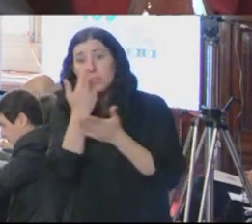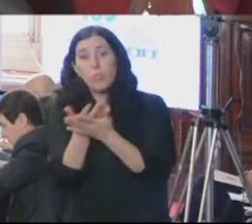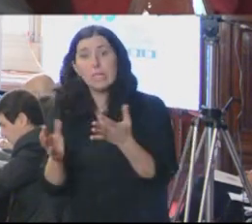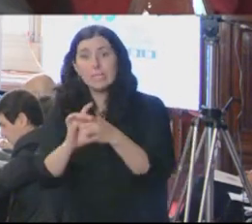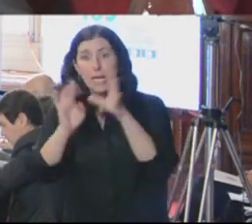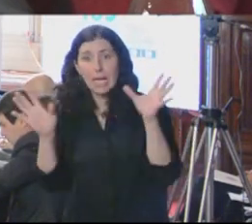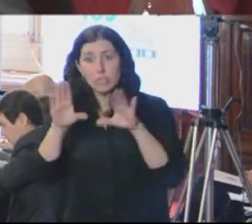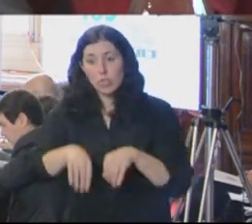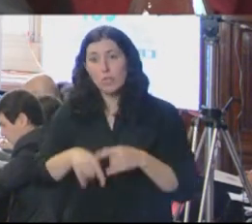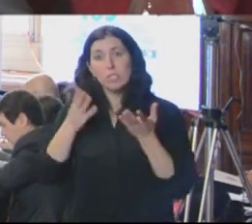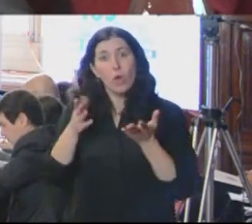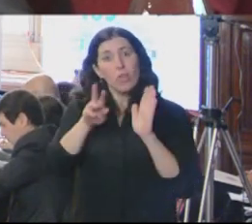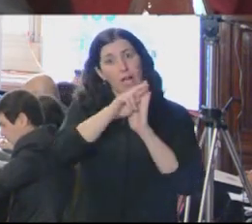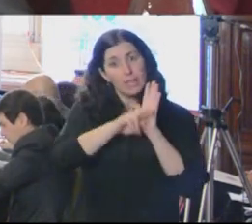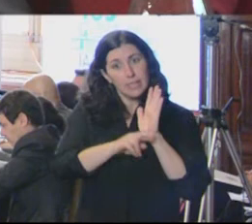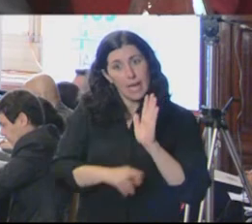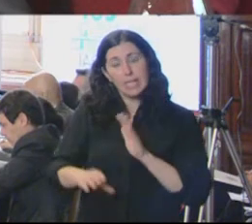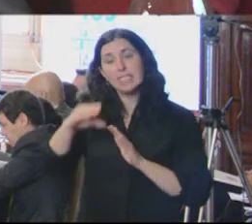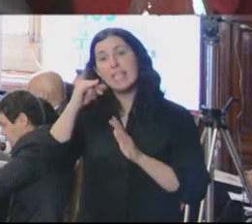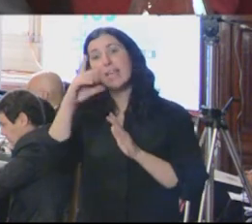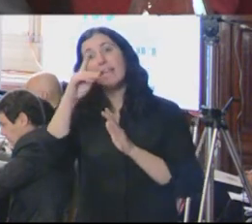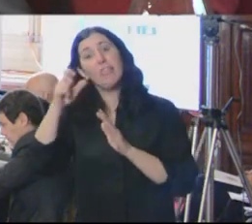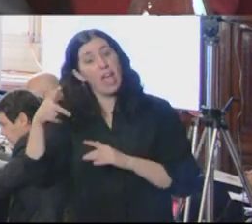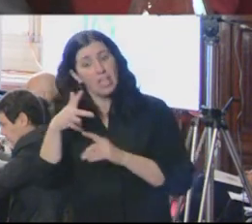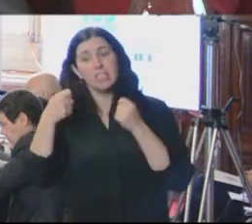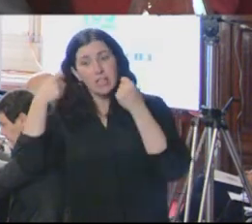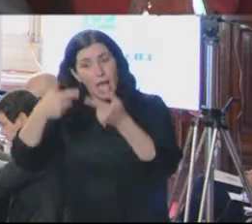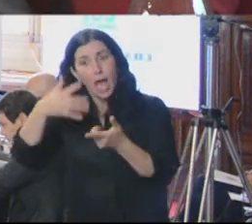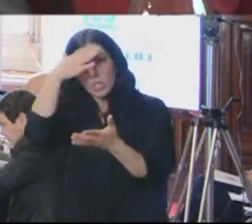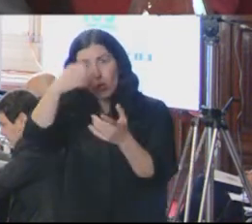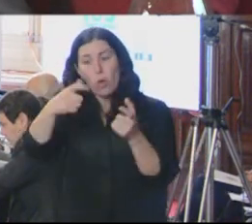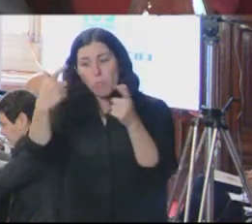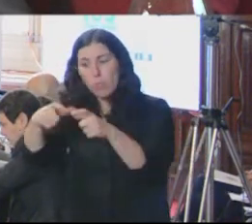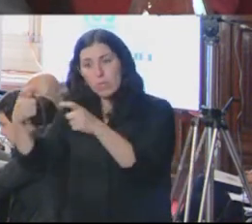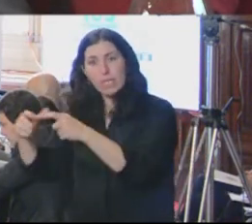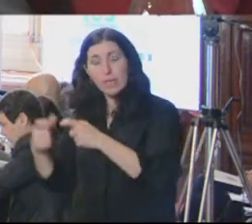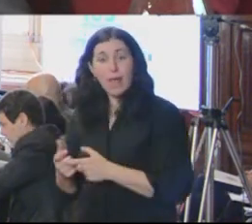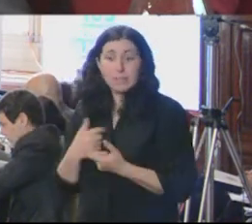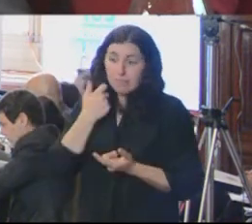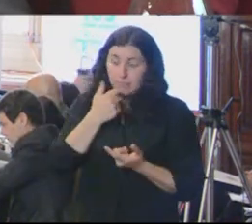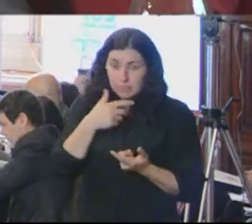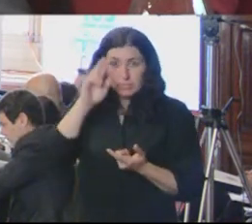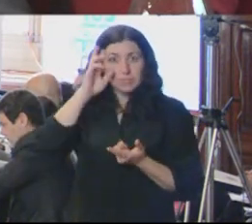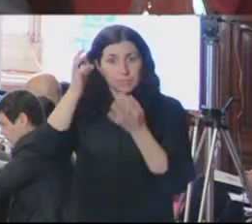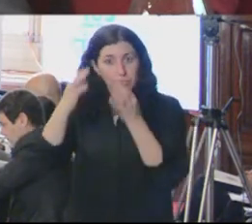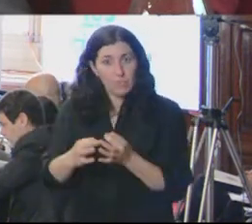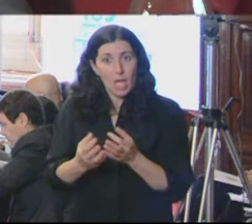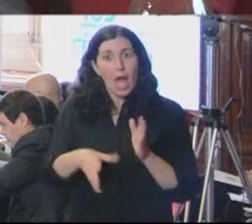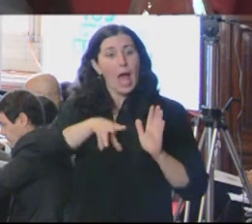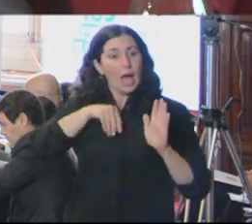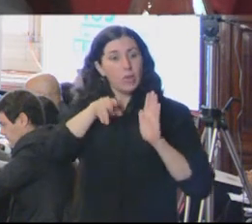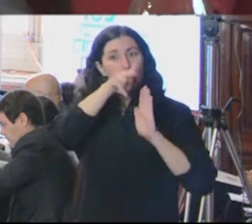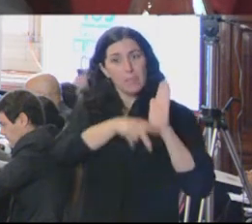medidas cautelares que la misma CIDH ha otorgado a varias comunidades y defensores de derechos humanos. Se dé la adopción de protocolos de